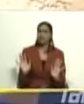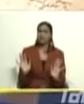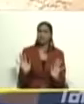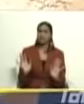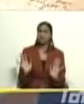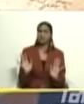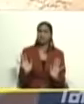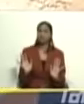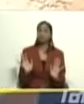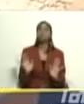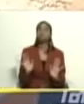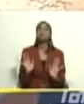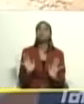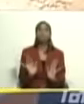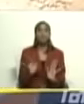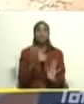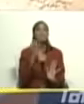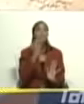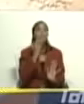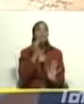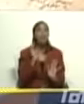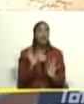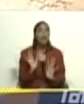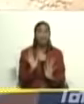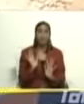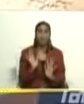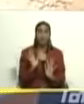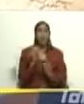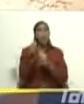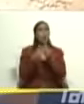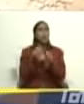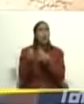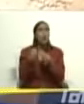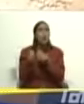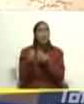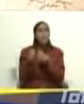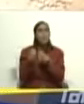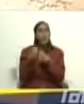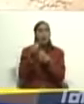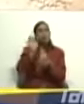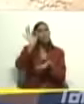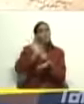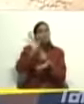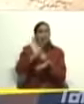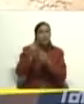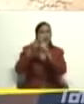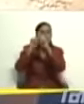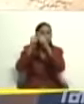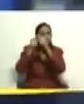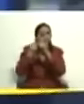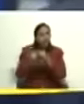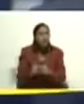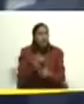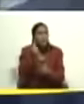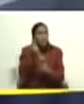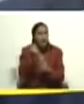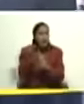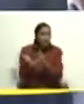Por ejemplo, la recaudación tributaria, o sea, lo que se recupera en tributo por la actividad